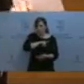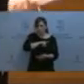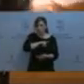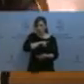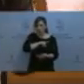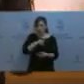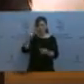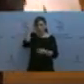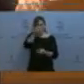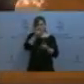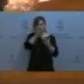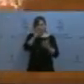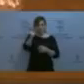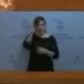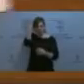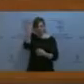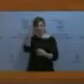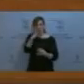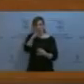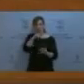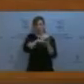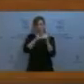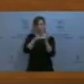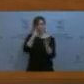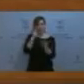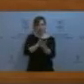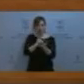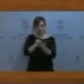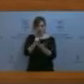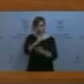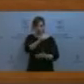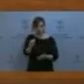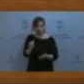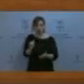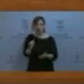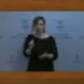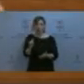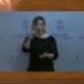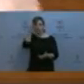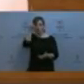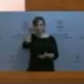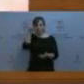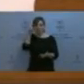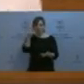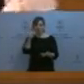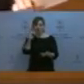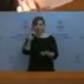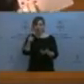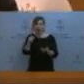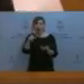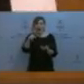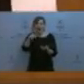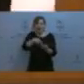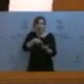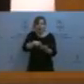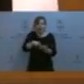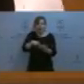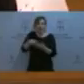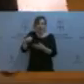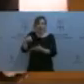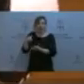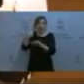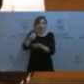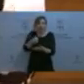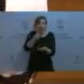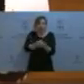planteamos una iniciativa para que exista un plan piloto que no se pague el impuesto de sucesiones en un plan piloto,